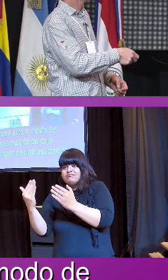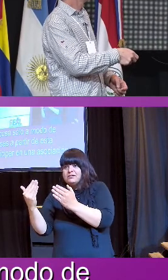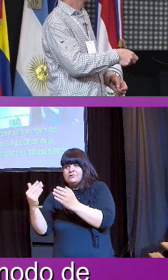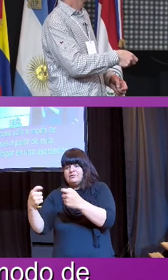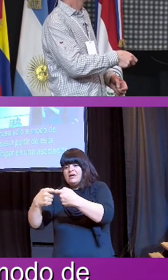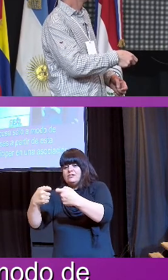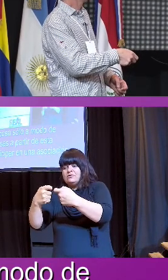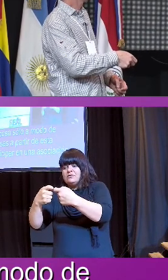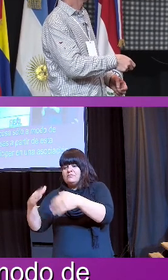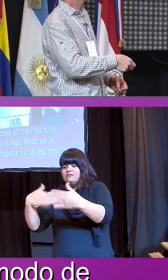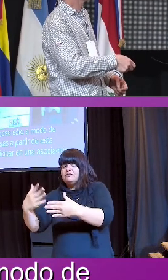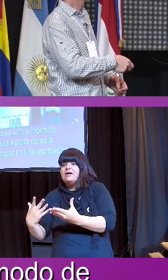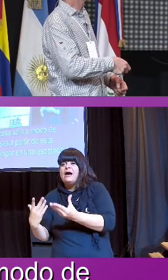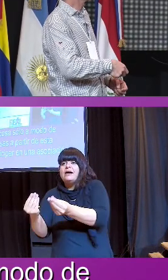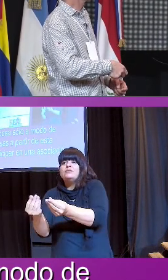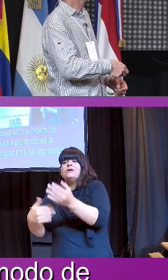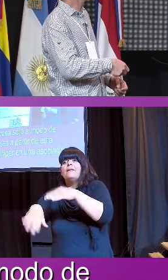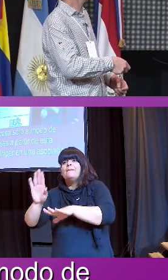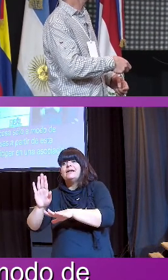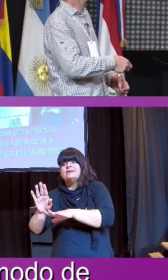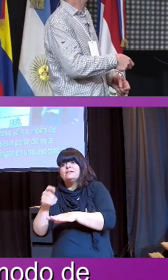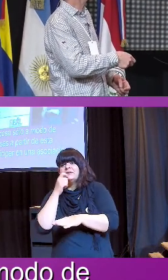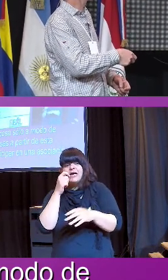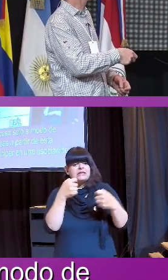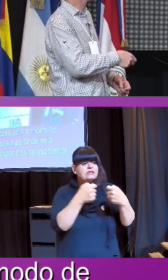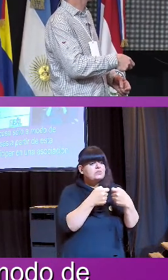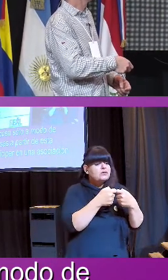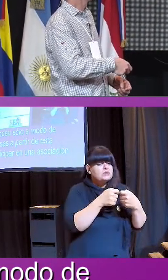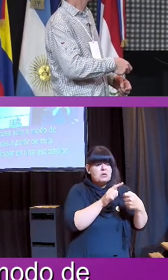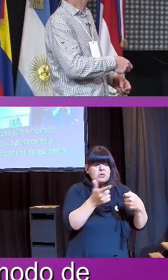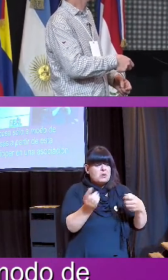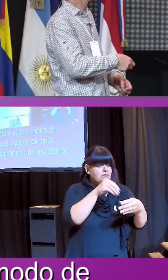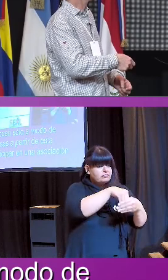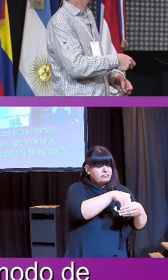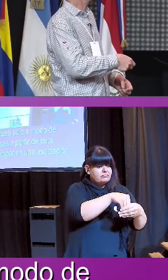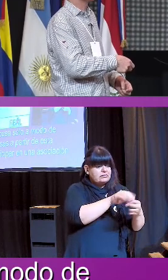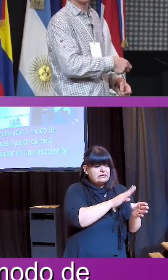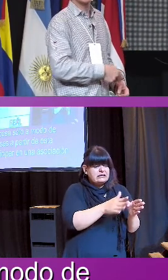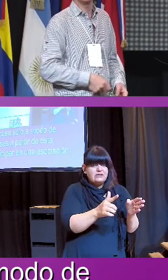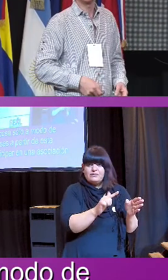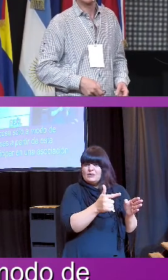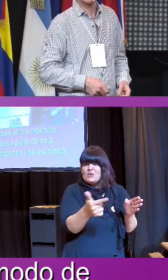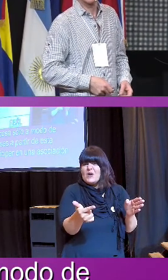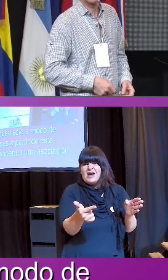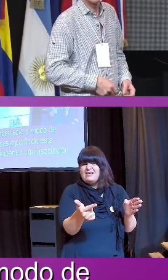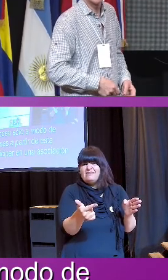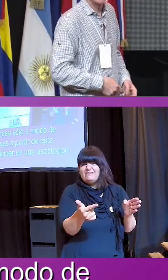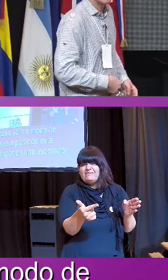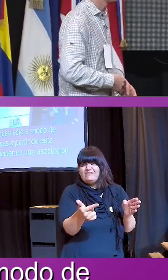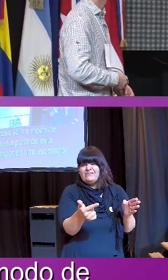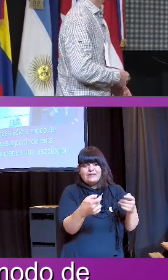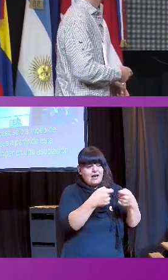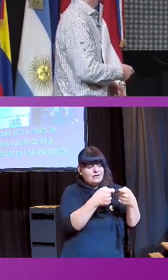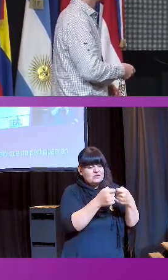¿sí? En marrón. Mientras que los que no reciben ningún tratamiento son muchos más aquellos que no participan en asociaciones familiares.